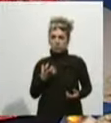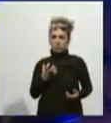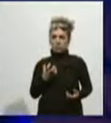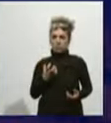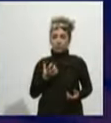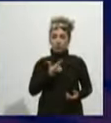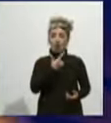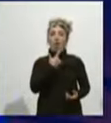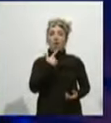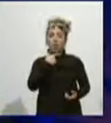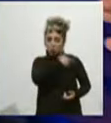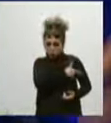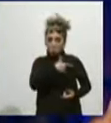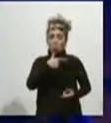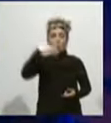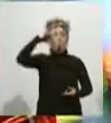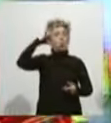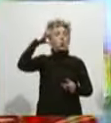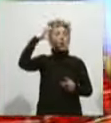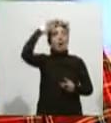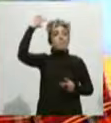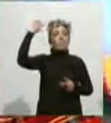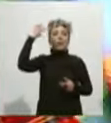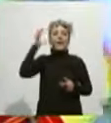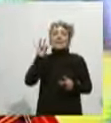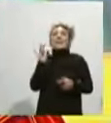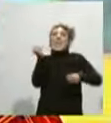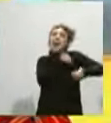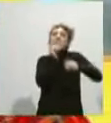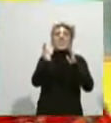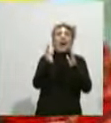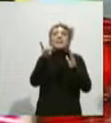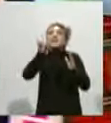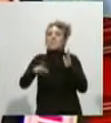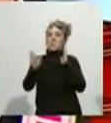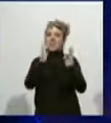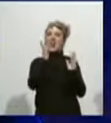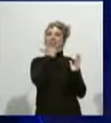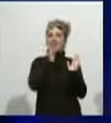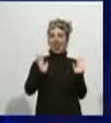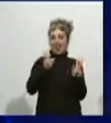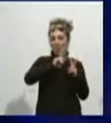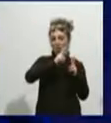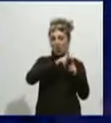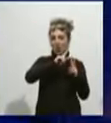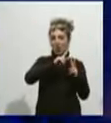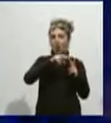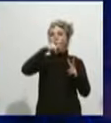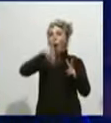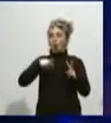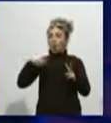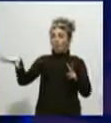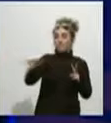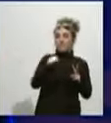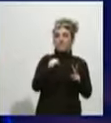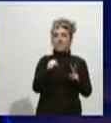Tú dices que eres monárquico. En Navidad. Monárquico. En Navidad y en Carnaval. Y en Carnaval. Claro. Pues hoy te traigo uno de tus mayores